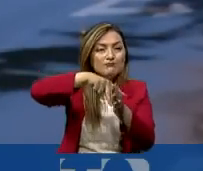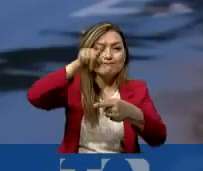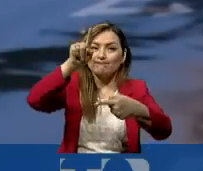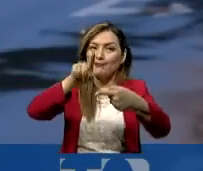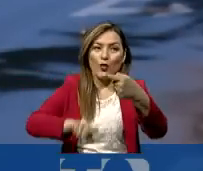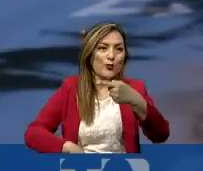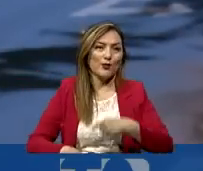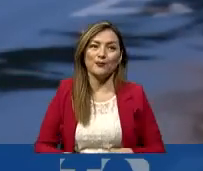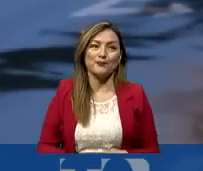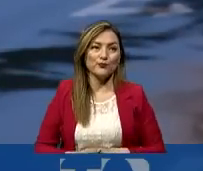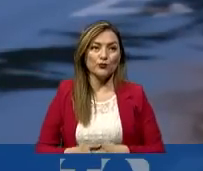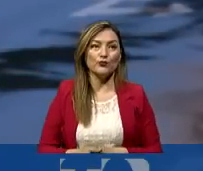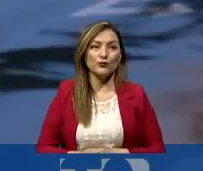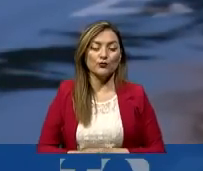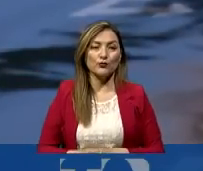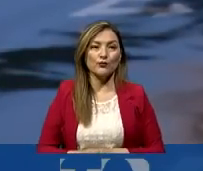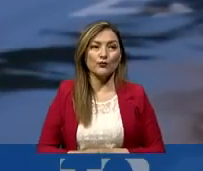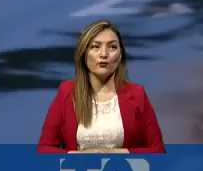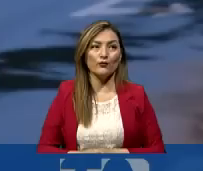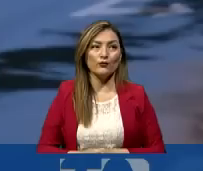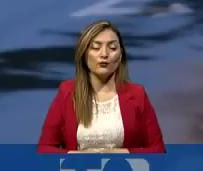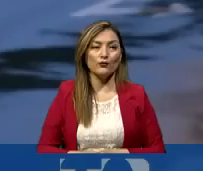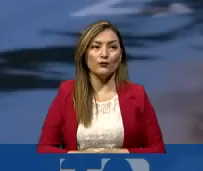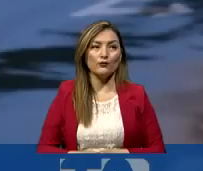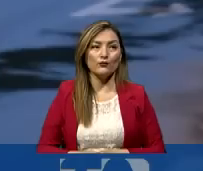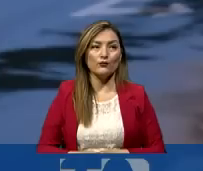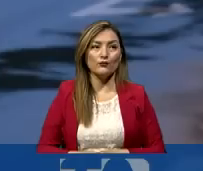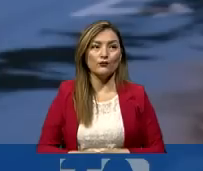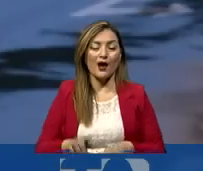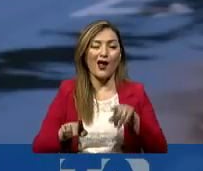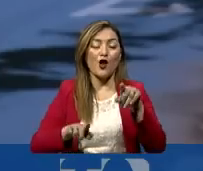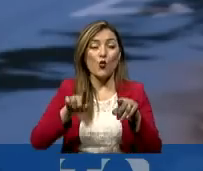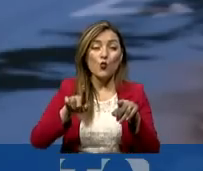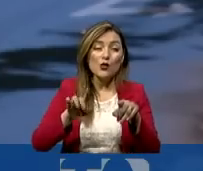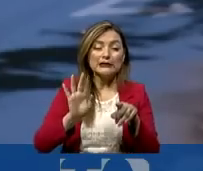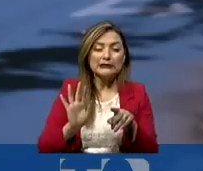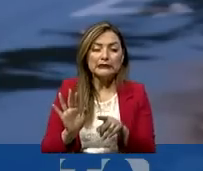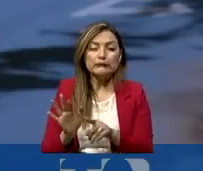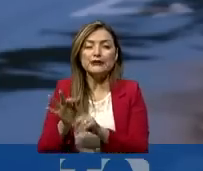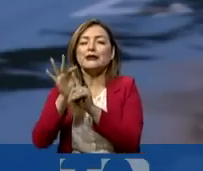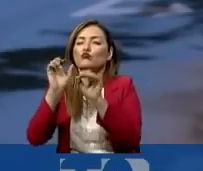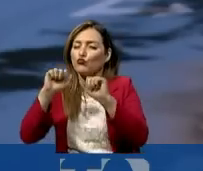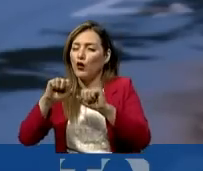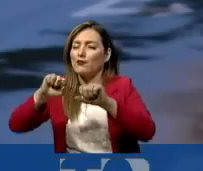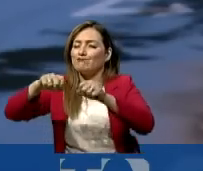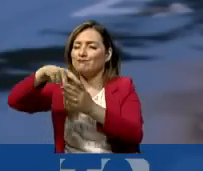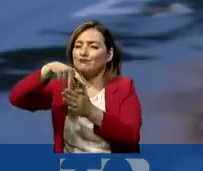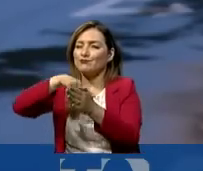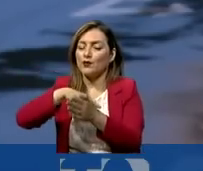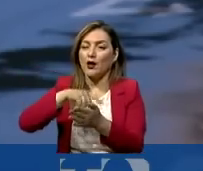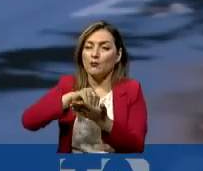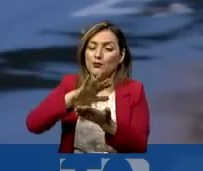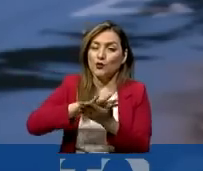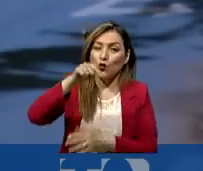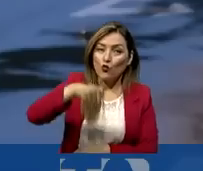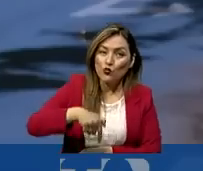ciudadanos no puedan circularse en motocicleta. ¿Hay excepciones? Sí, así que desde el día de hoy no empezará a regir